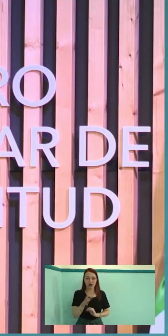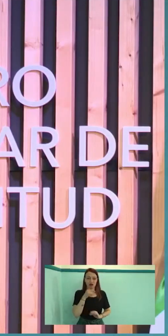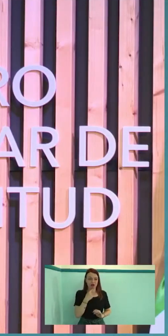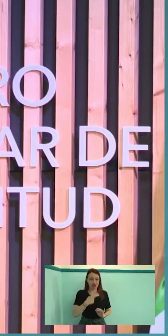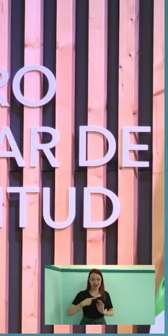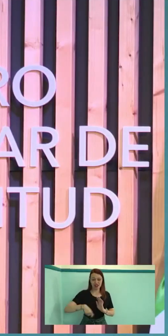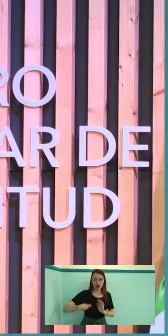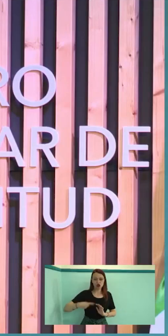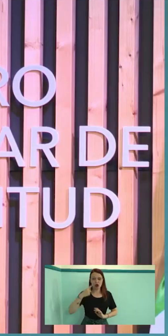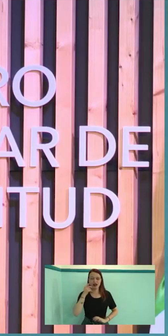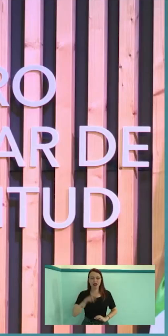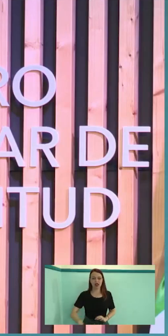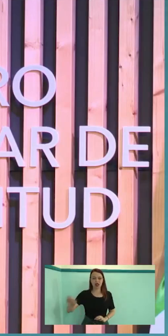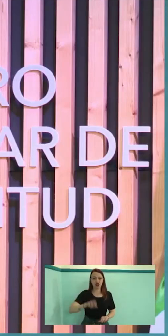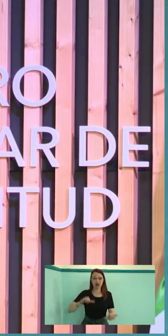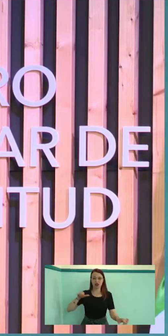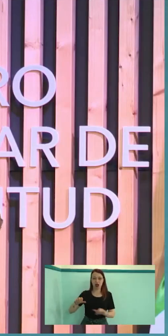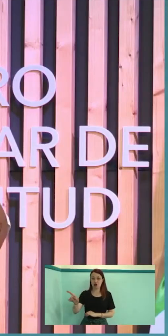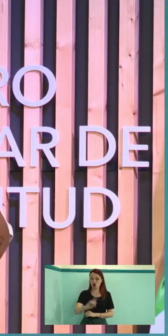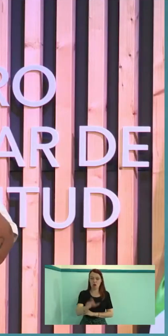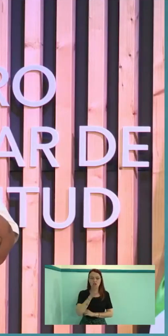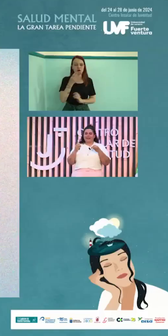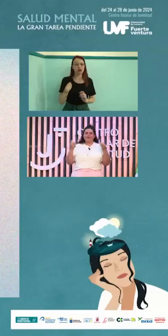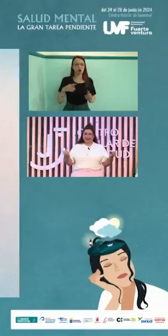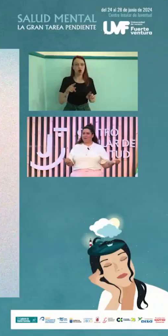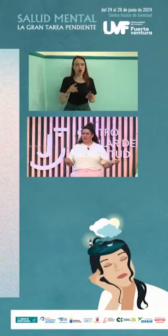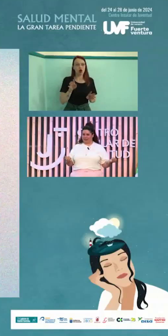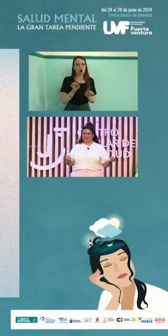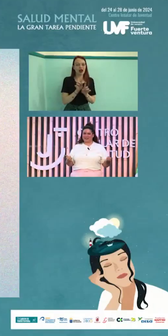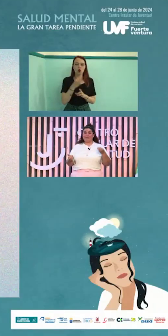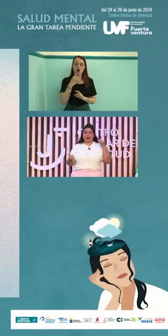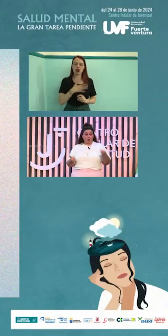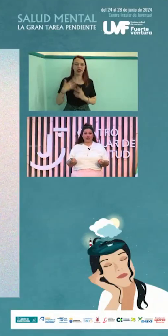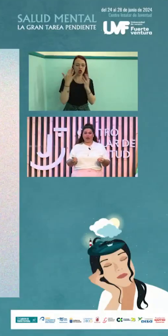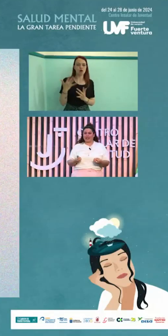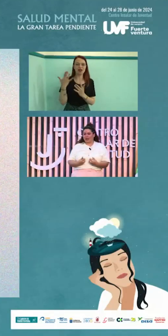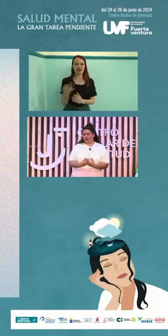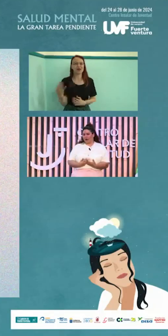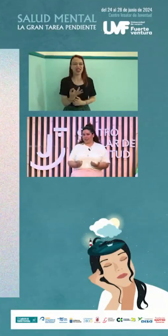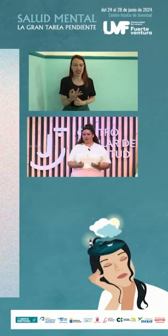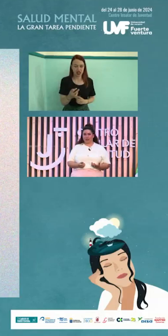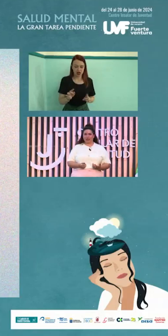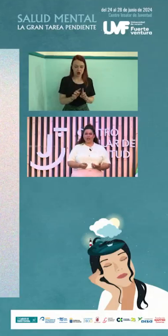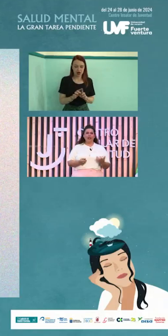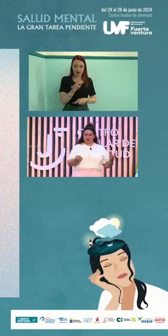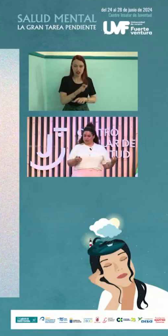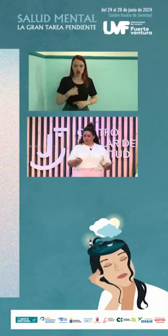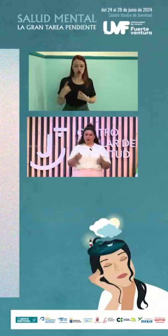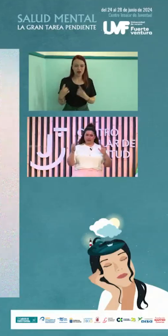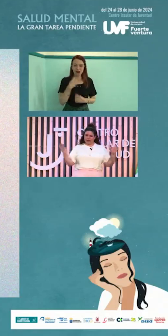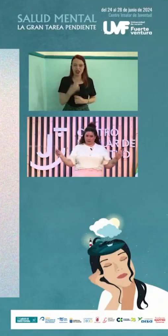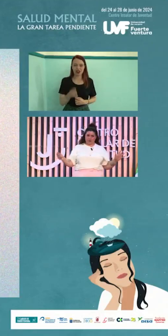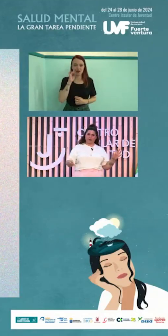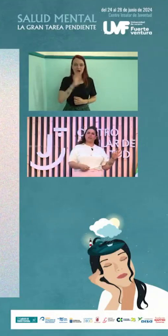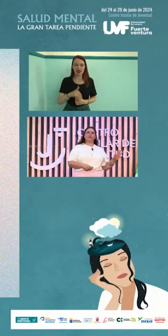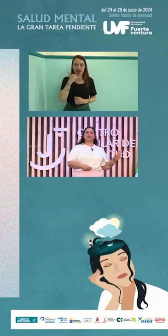de lo de siempre porque no sé qué O sea esa cosa como ya de de de qué me quieren convencer No ese prejuicio que hay hacia lo que nosotras tenemos que decir os aseguro que